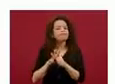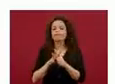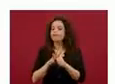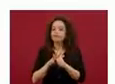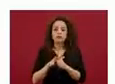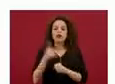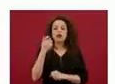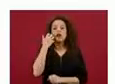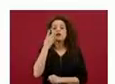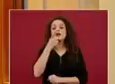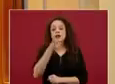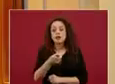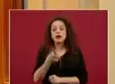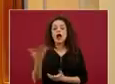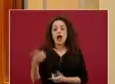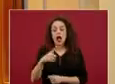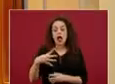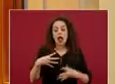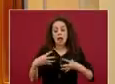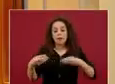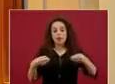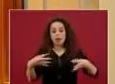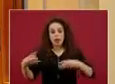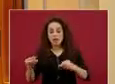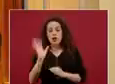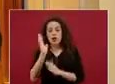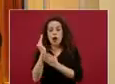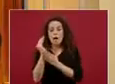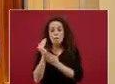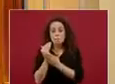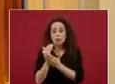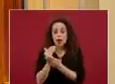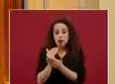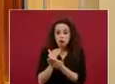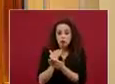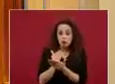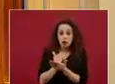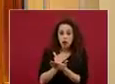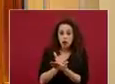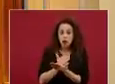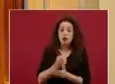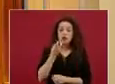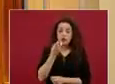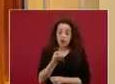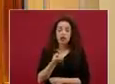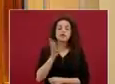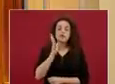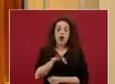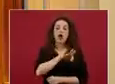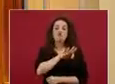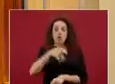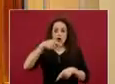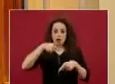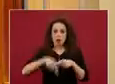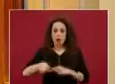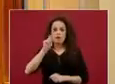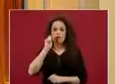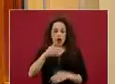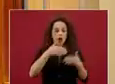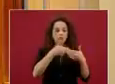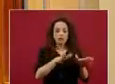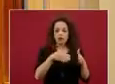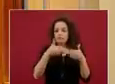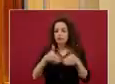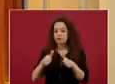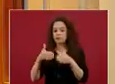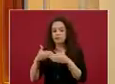la dinámica de la epidemia ha disminuido lo suficiente como para que las actividades sociales y económicas